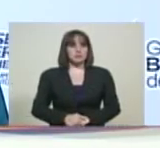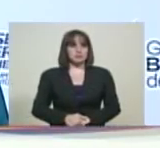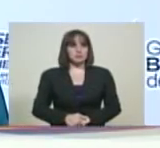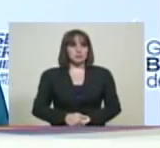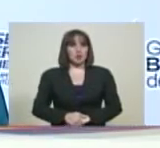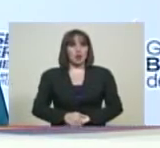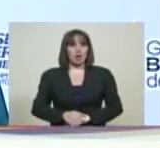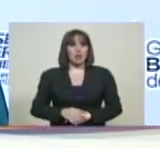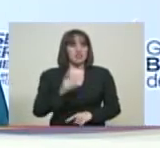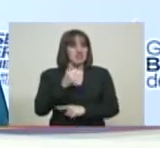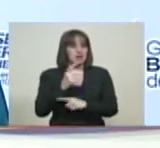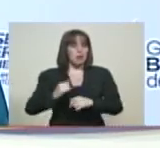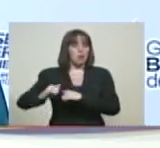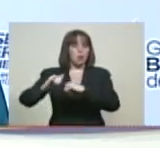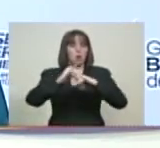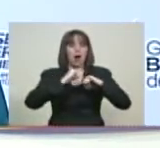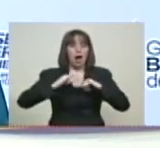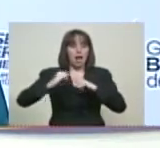de igualdad